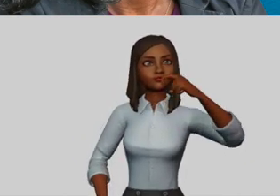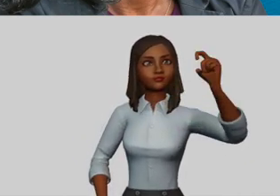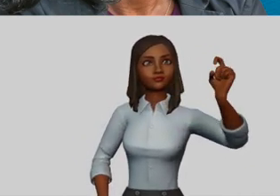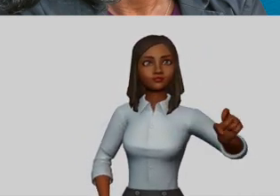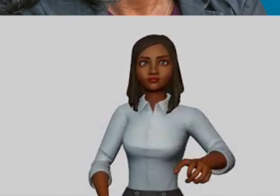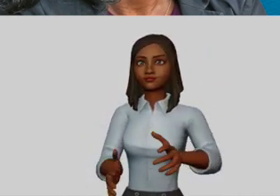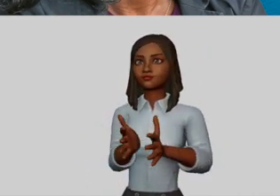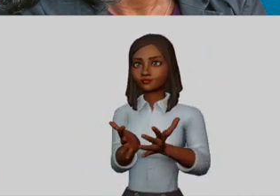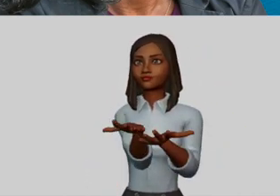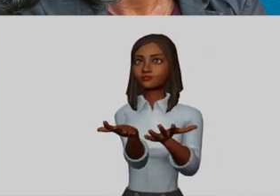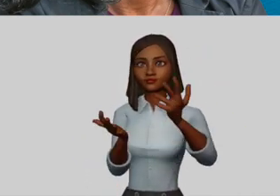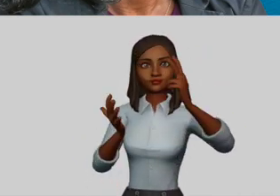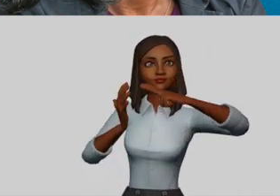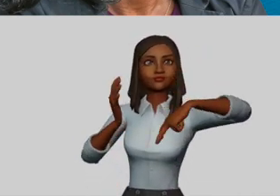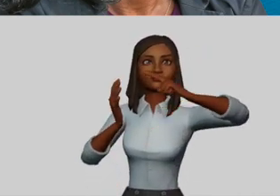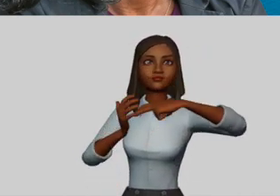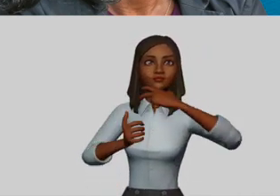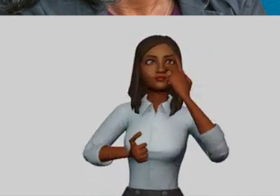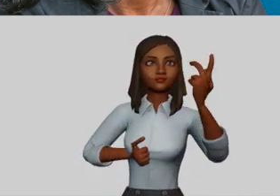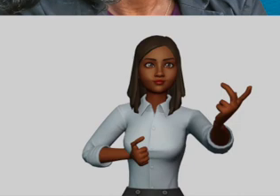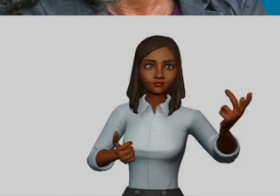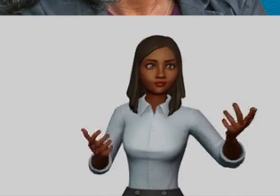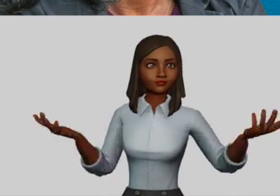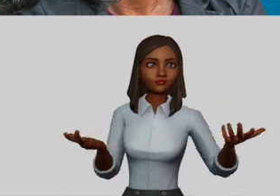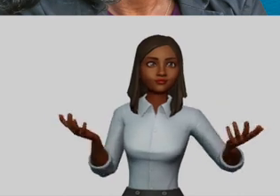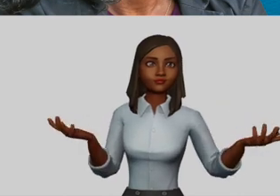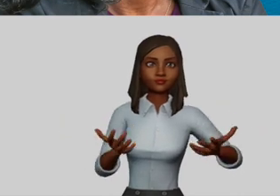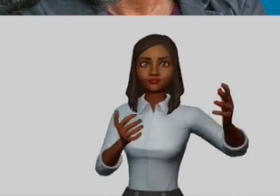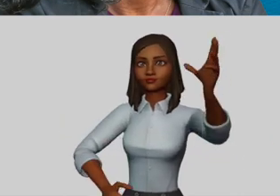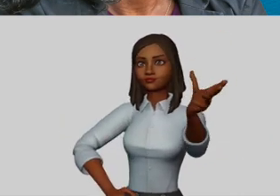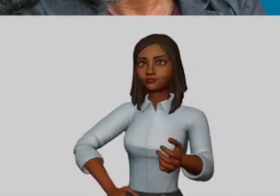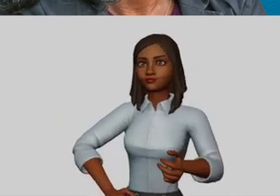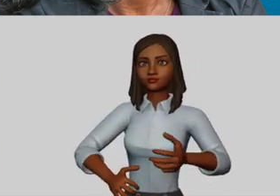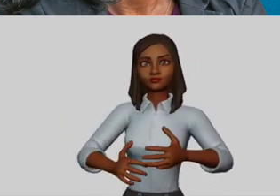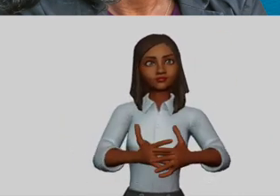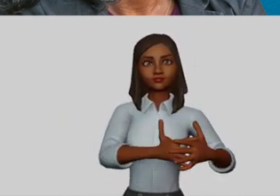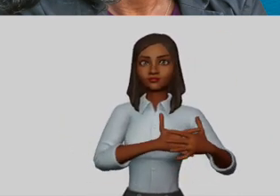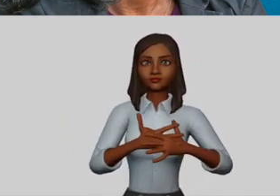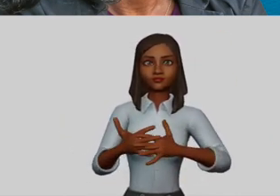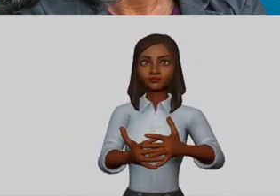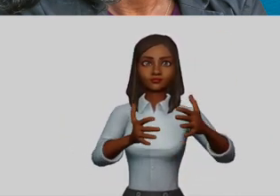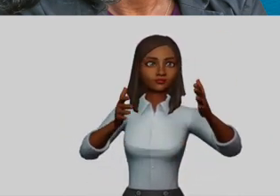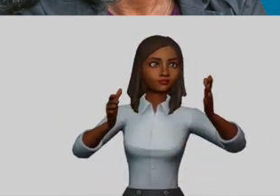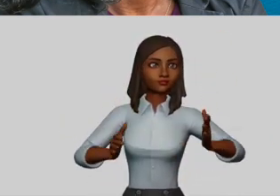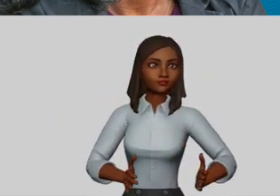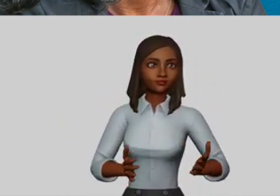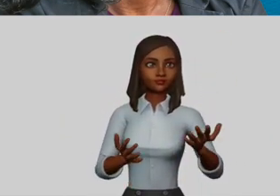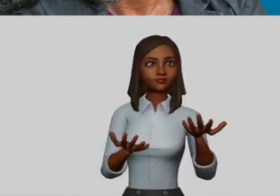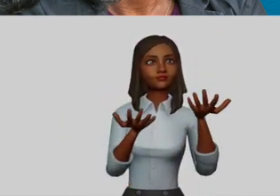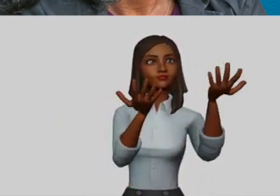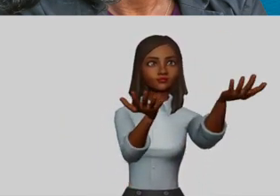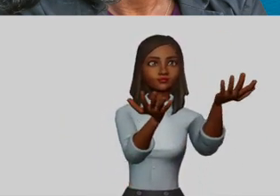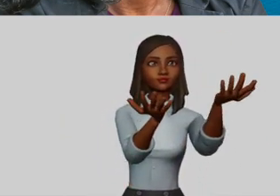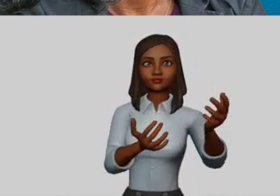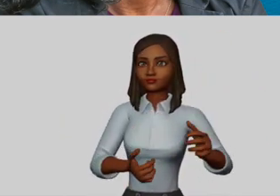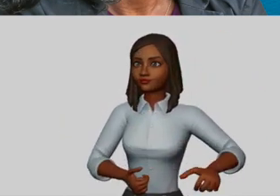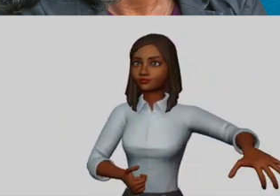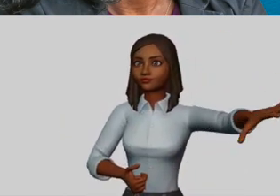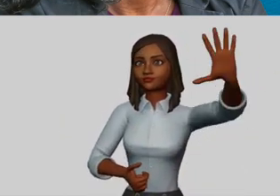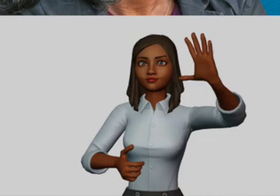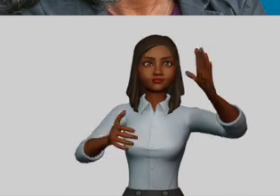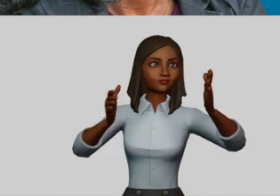americana. Y lo que pasó era que teníamos que escribir para atrás y para adelante. Bueno, no escribimos, texteamos.